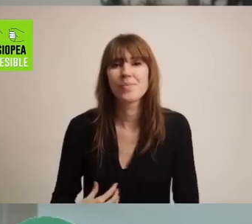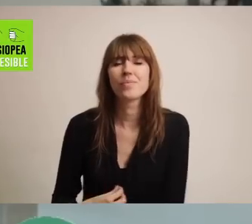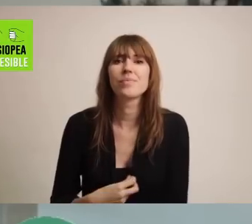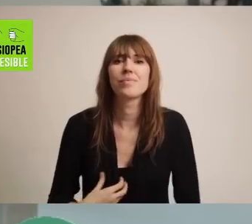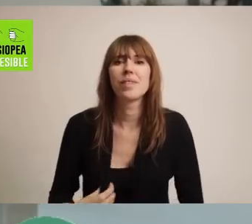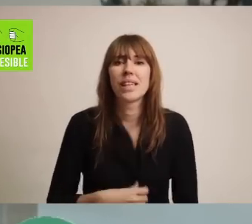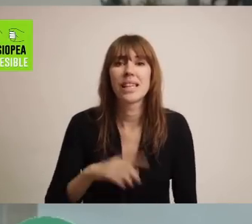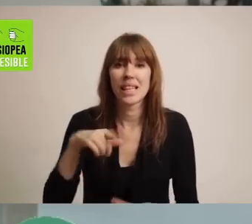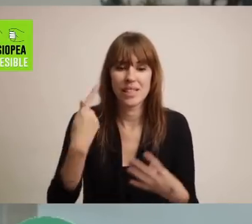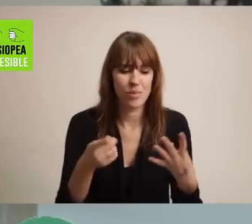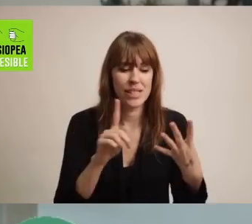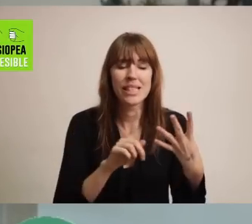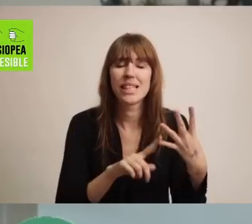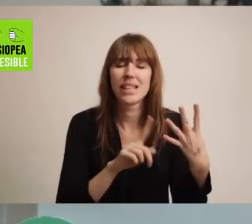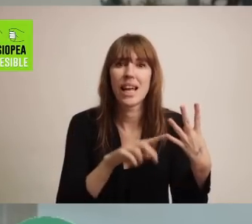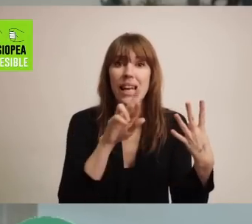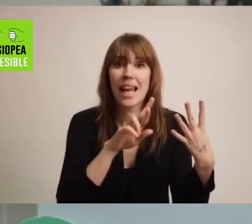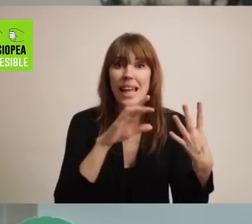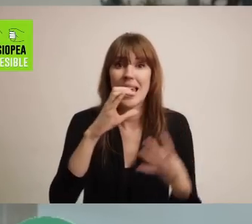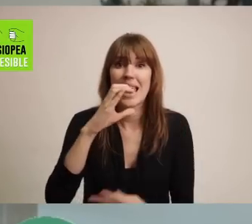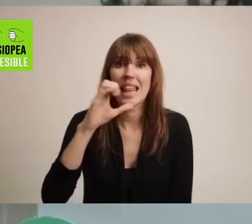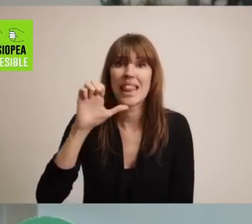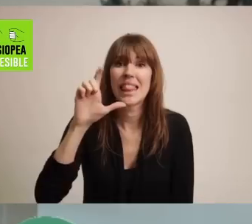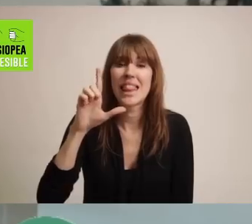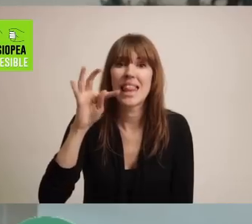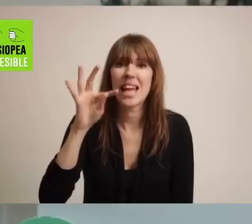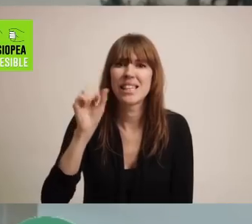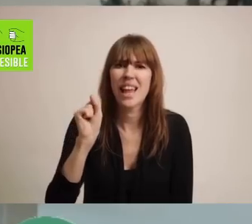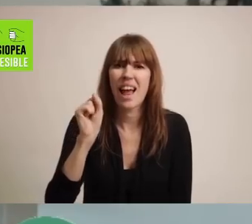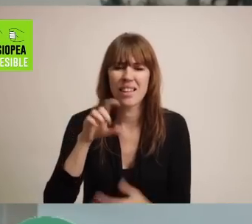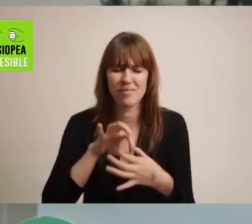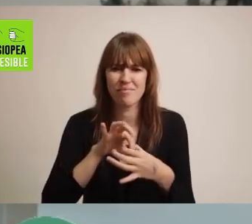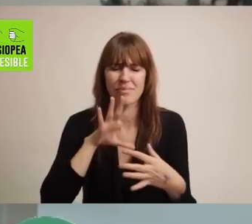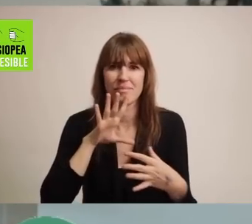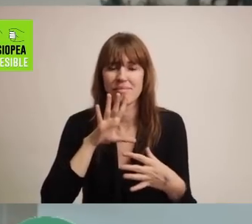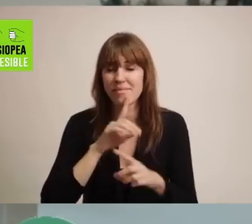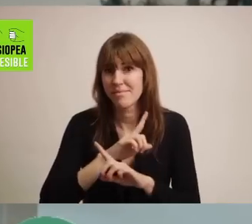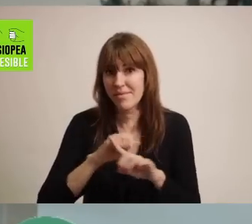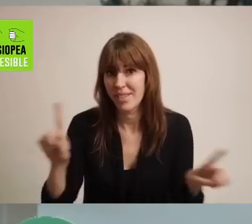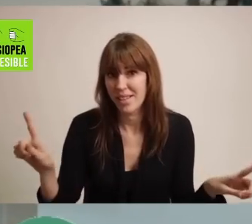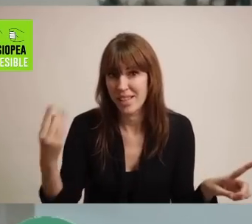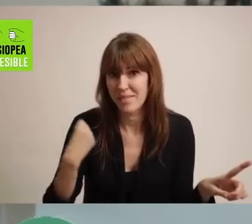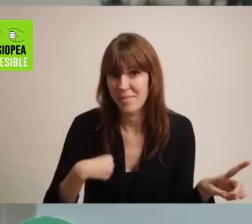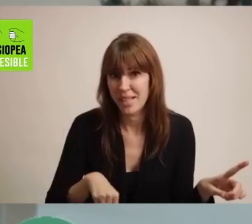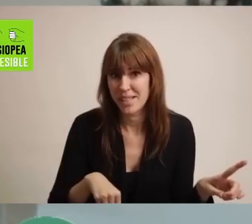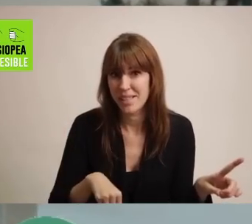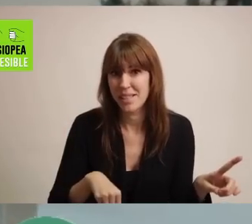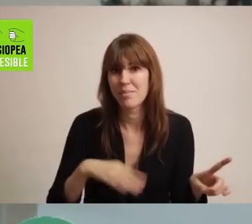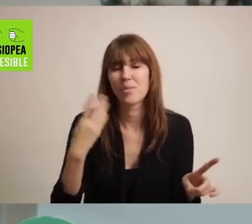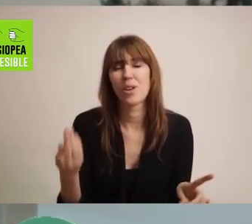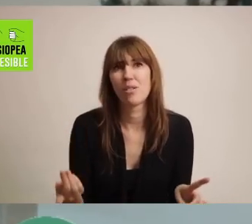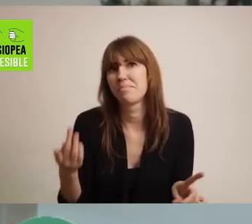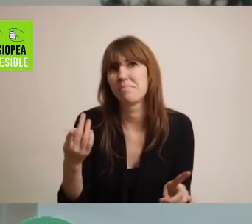Después tenemos el Reiki Celta, que ¿qué tendrá que ver la línea Celta con el Reiki? Tampoco, lo único que ellos pues conectan con la energía